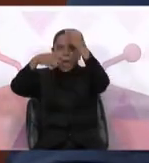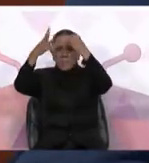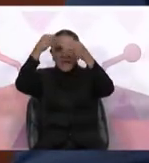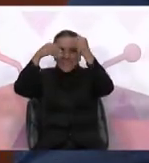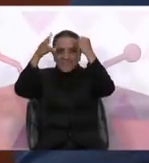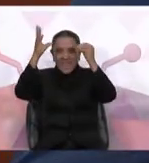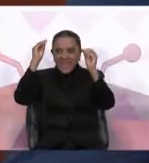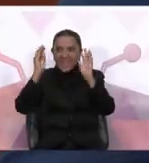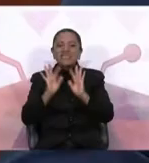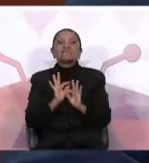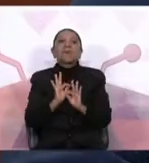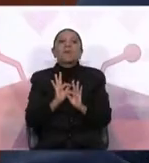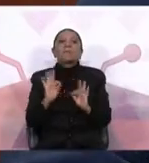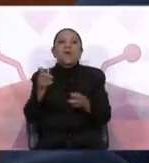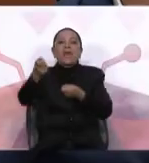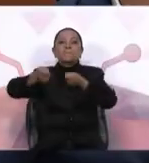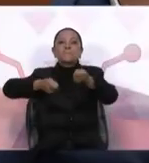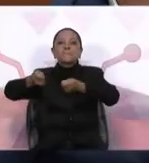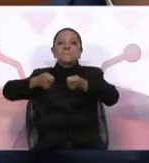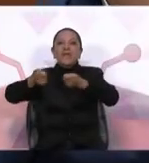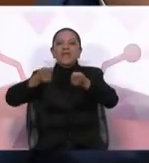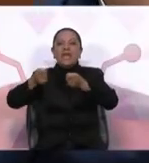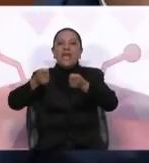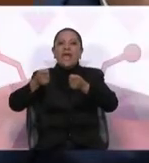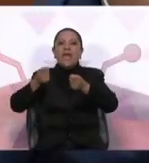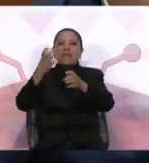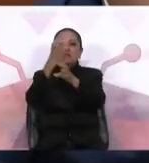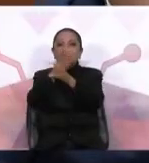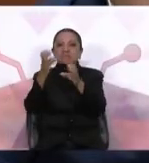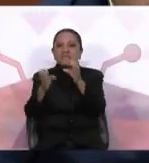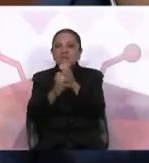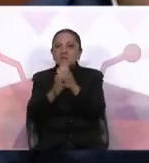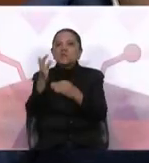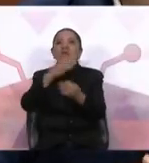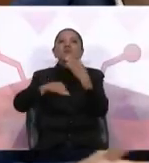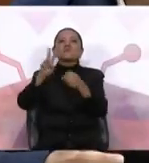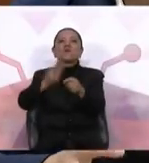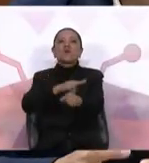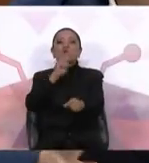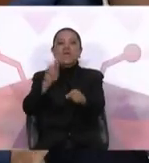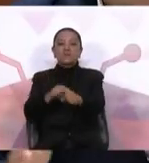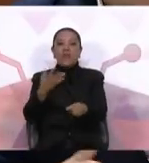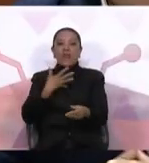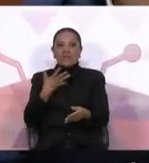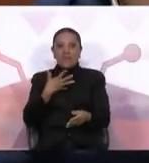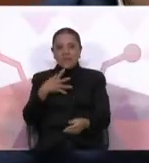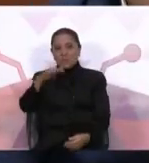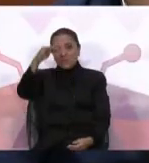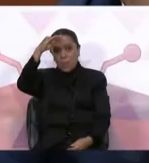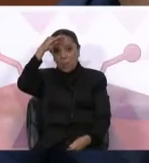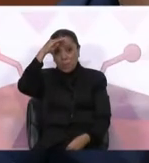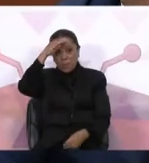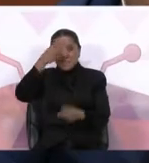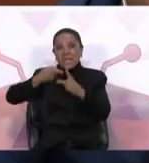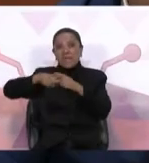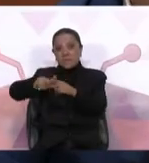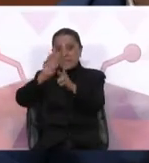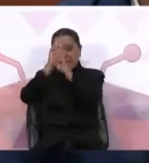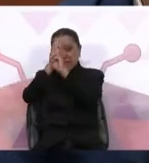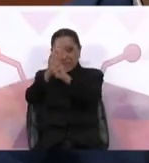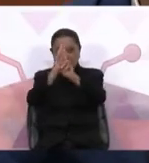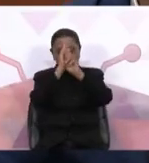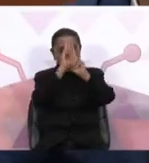manejar los recursos naturales que tenemos donde empecemos a respetar nuestro propio y entorno